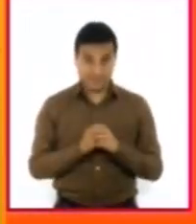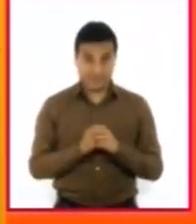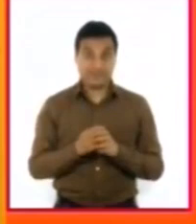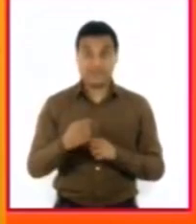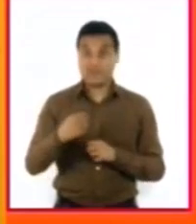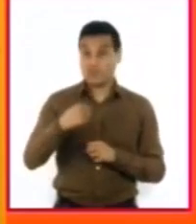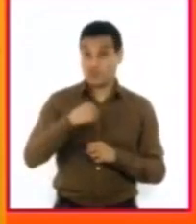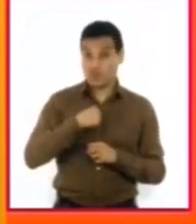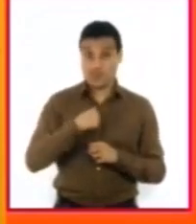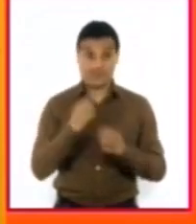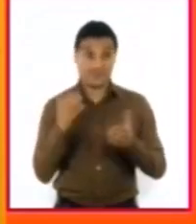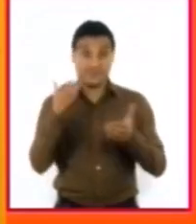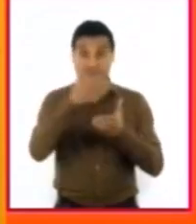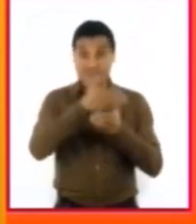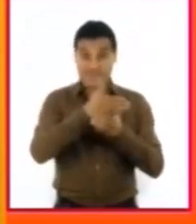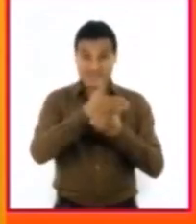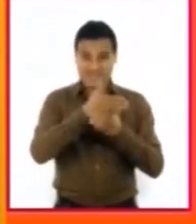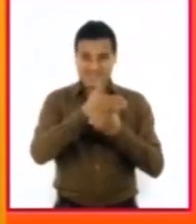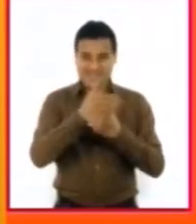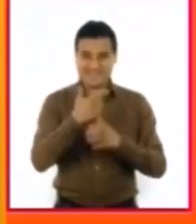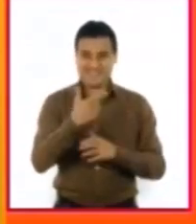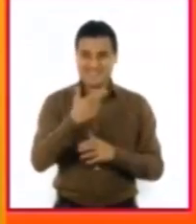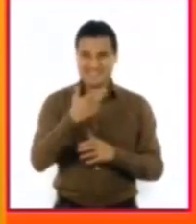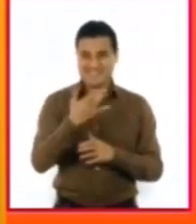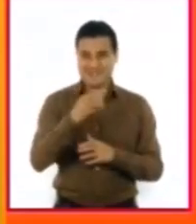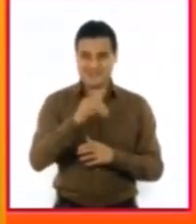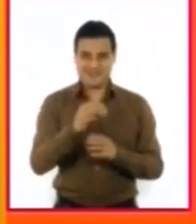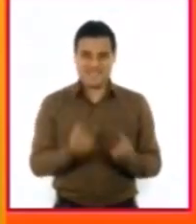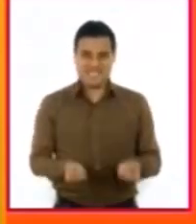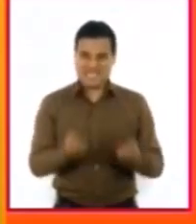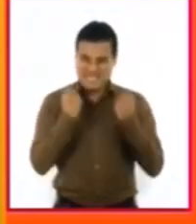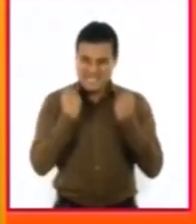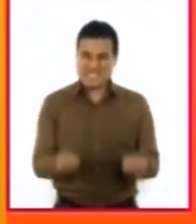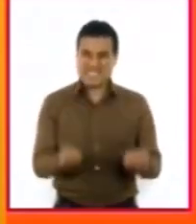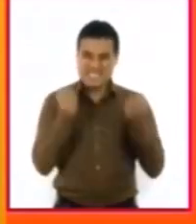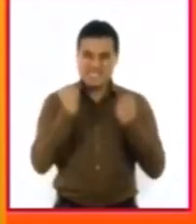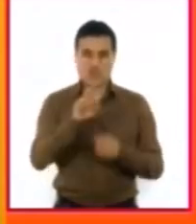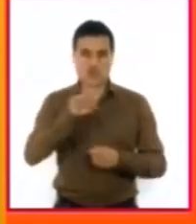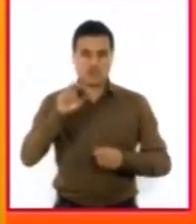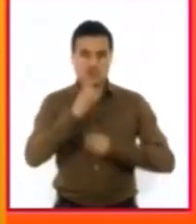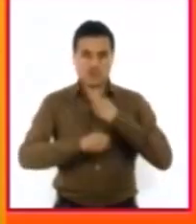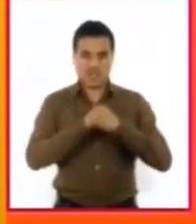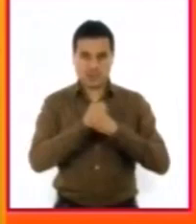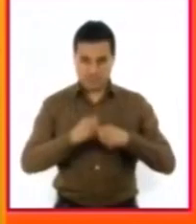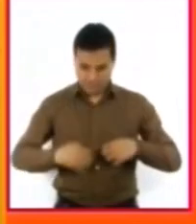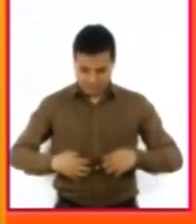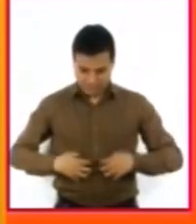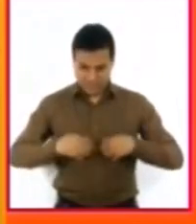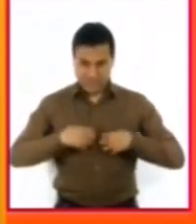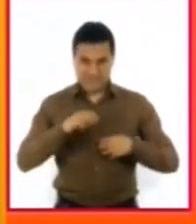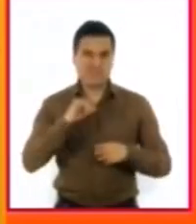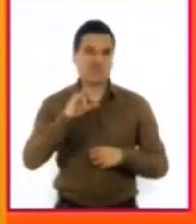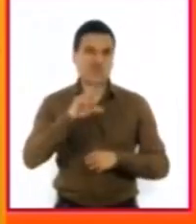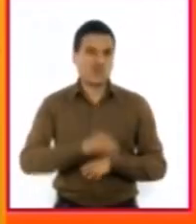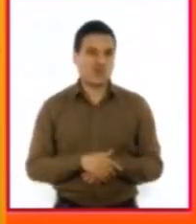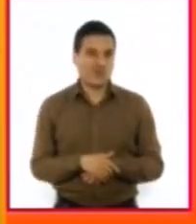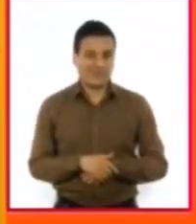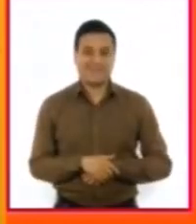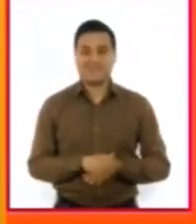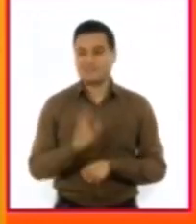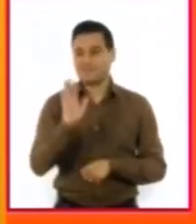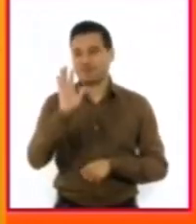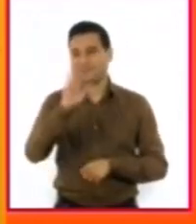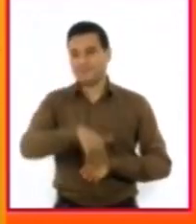ininterrumpidos de ir al gimnasio. Se me nota, ¿verdad? Yo propuse que esos caracteres adquiridos por un individuo durante su vida